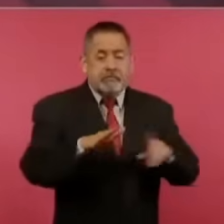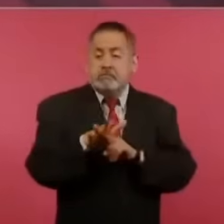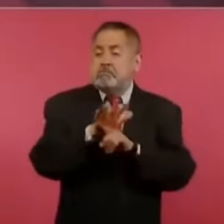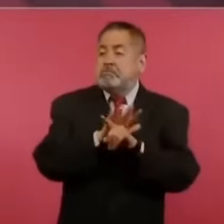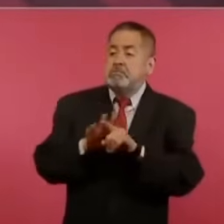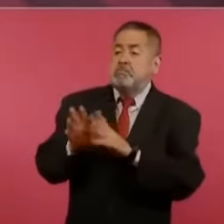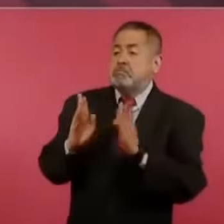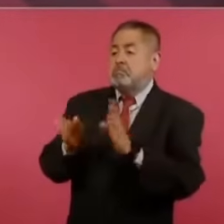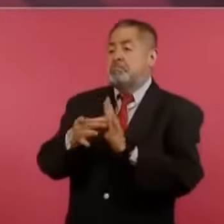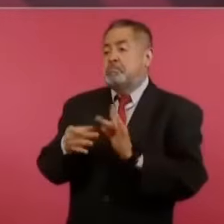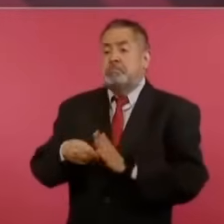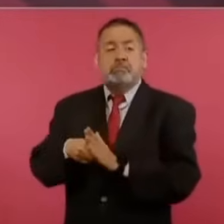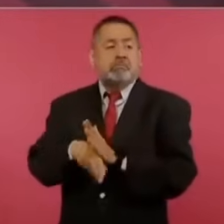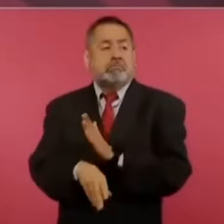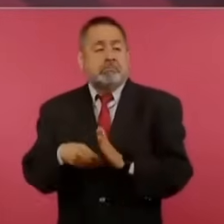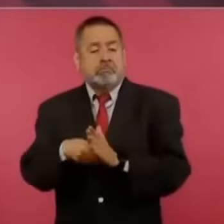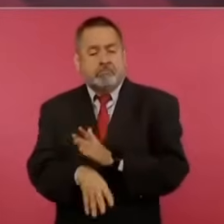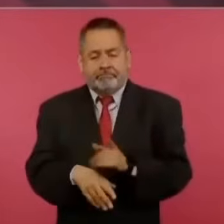manipulación,